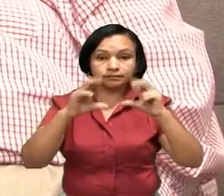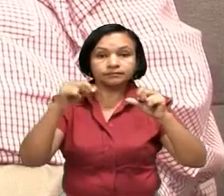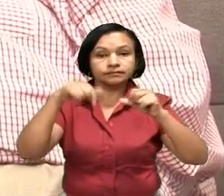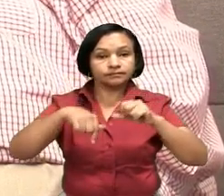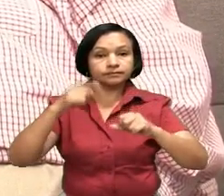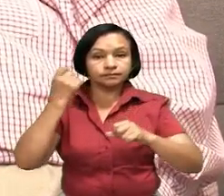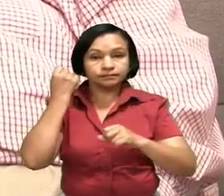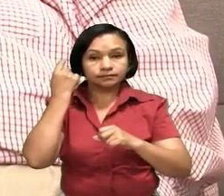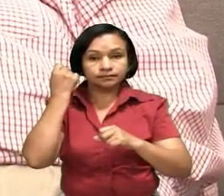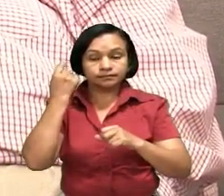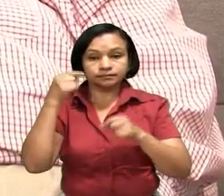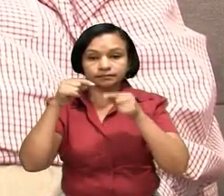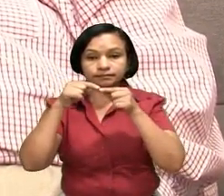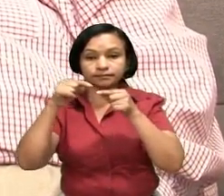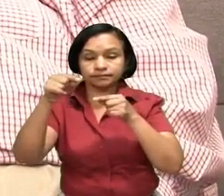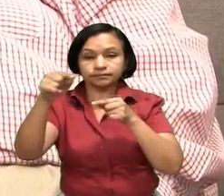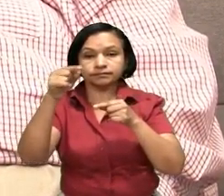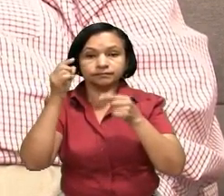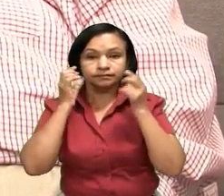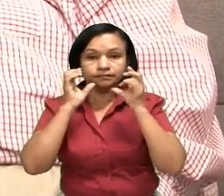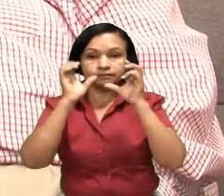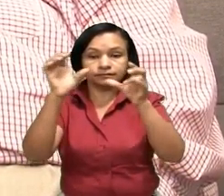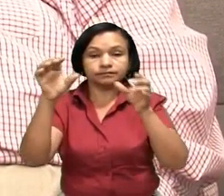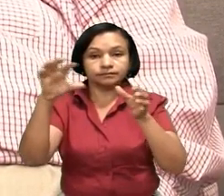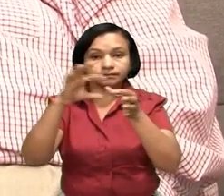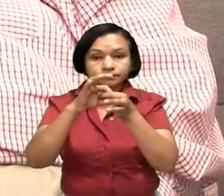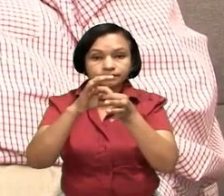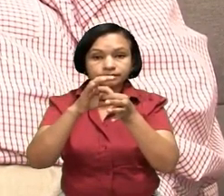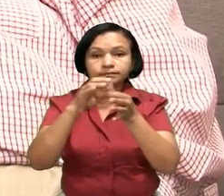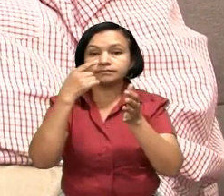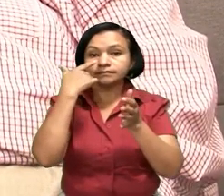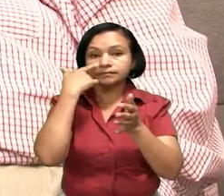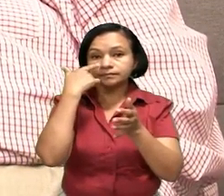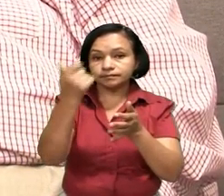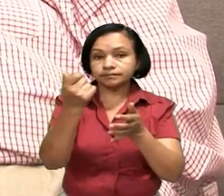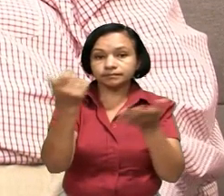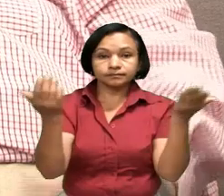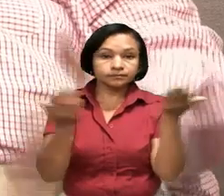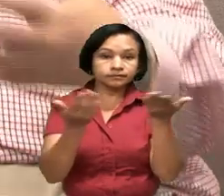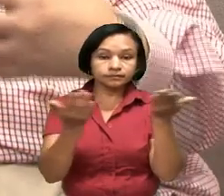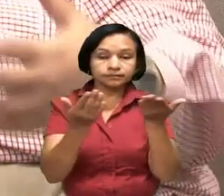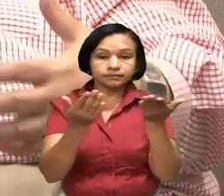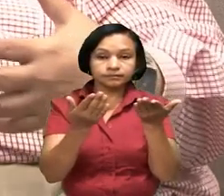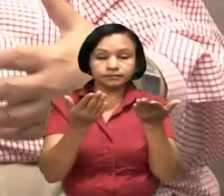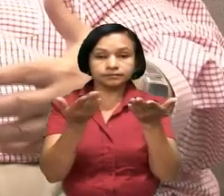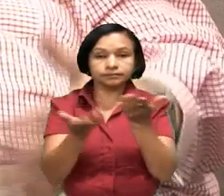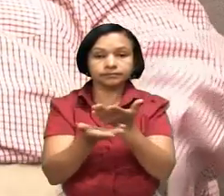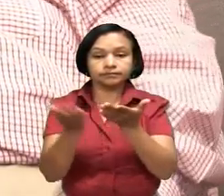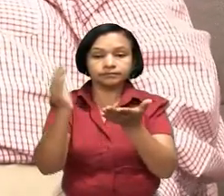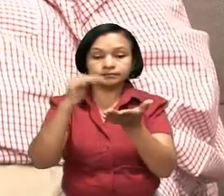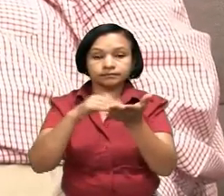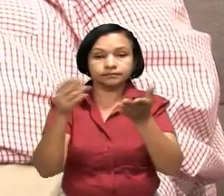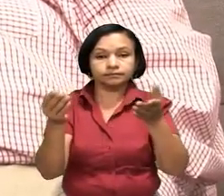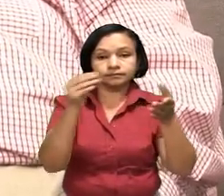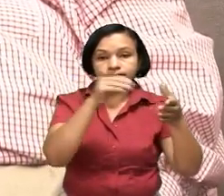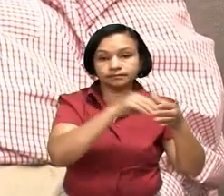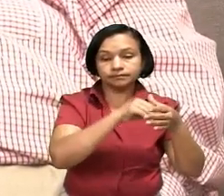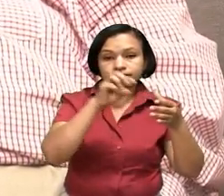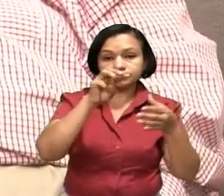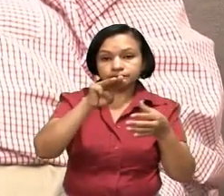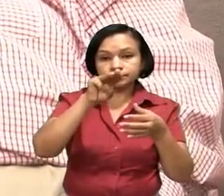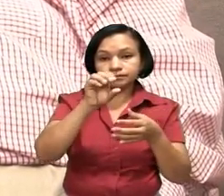el litoral atlántico y por eso es que se le conoce como el rencor por el reincorporado de la